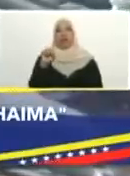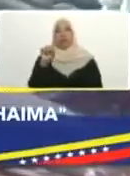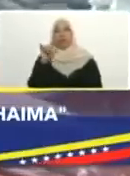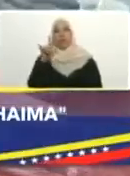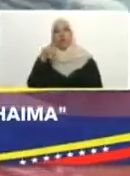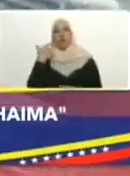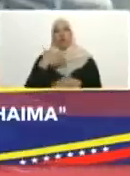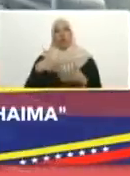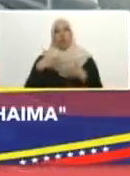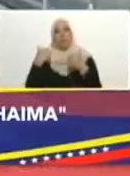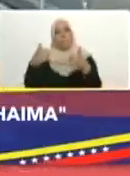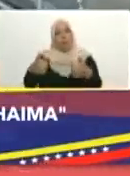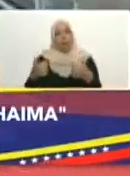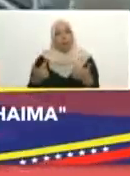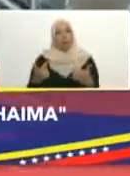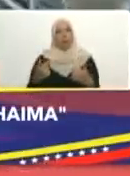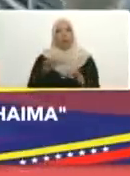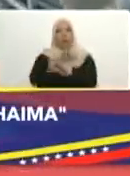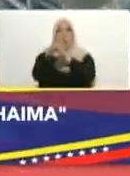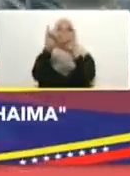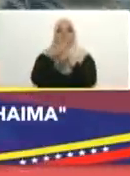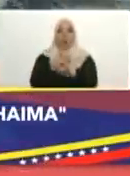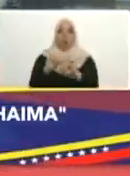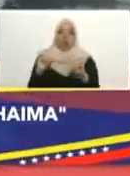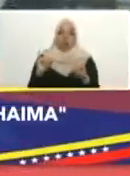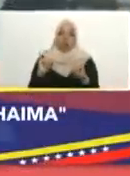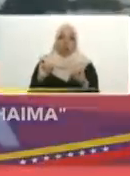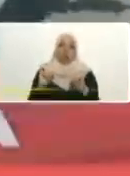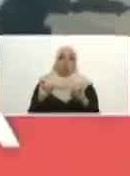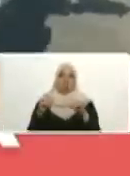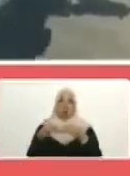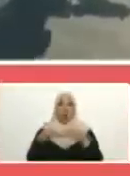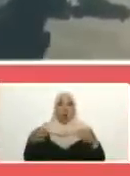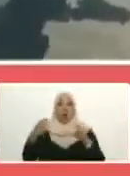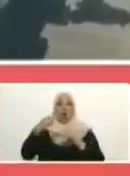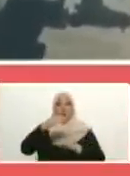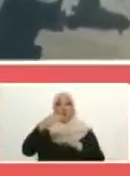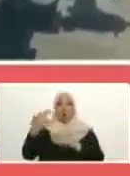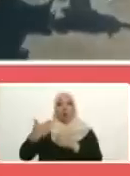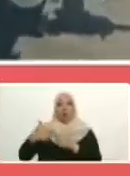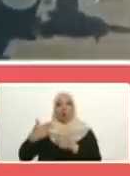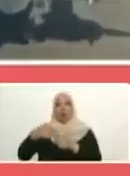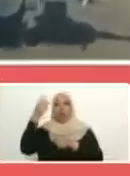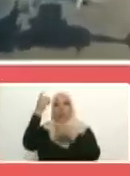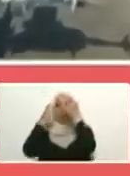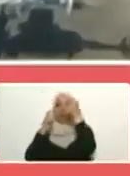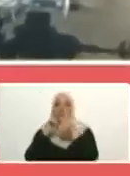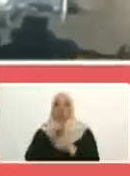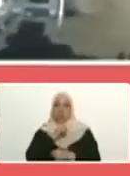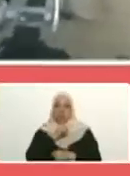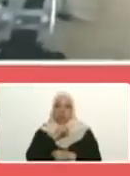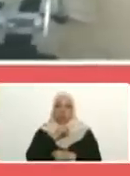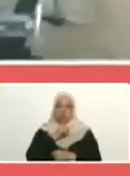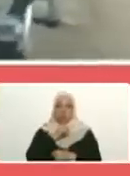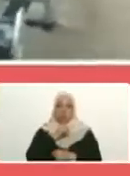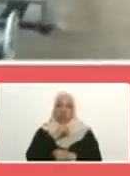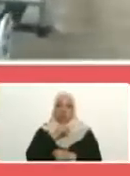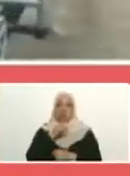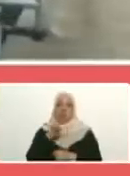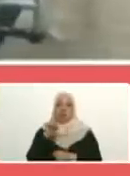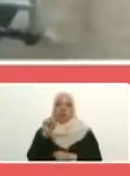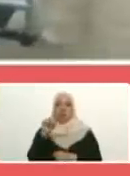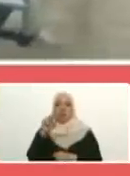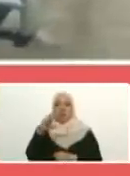estás tú? Feliz de tenerlo aquí en la faja Hugo Chávez. Bienvenido, presidente. Muchas gracias. Rancelis se